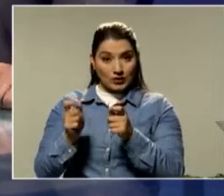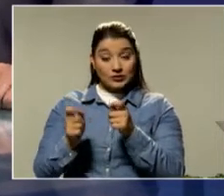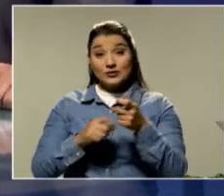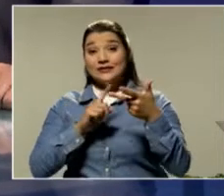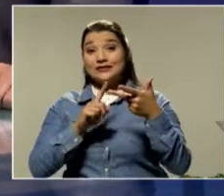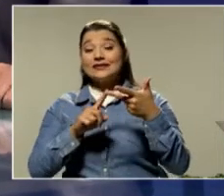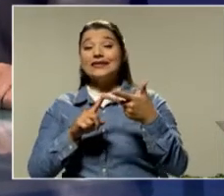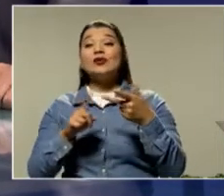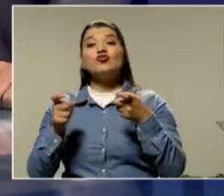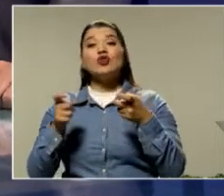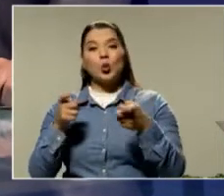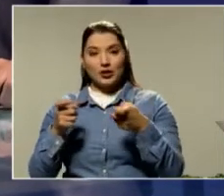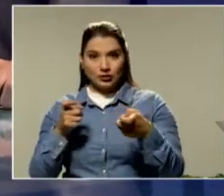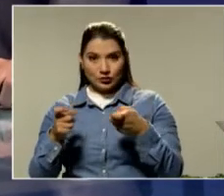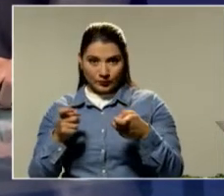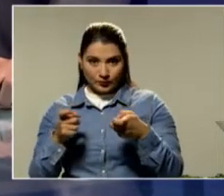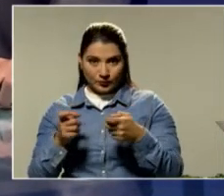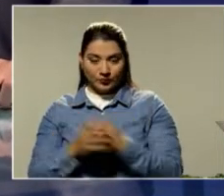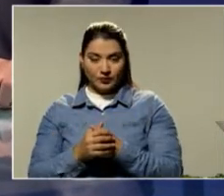regulación,